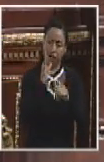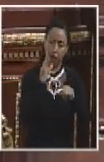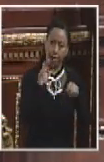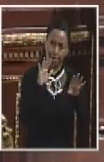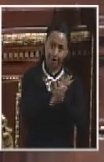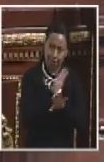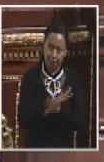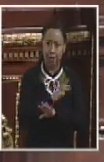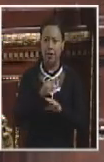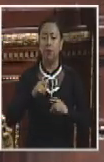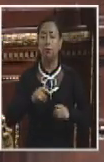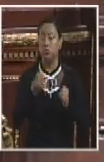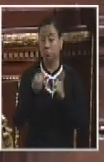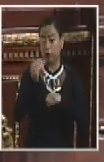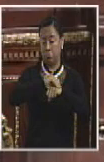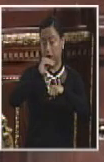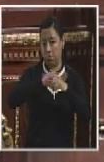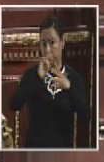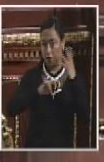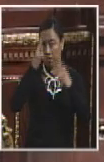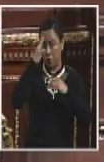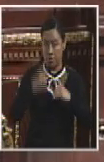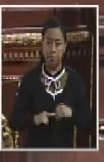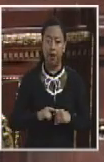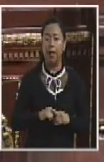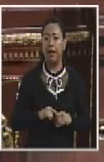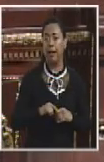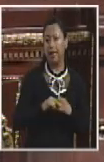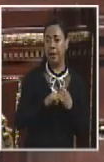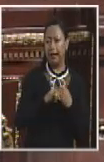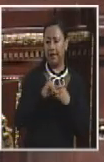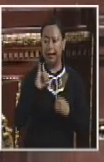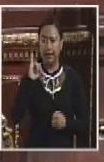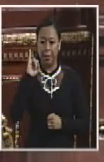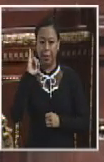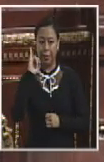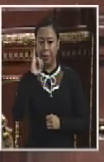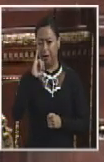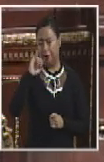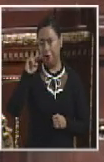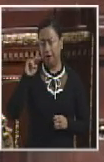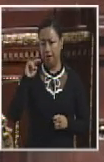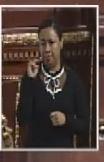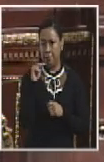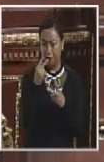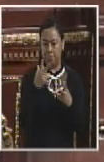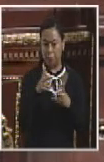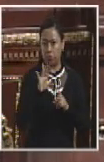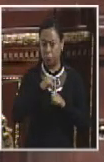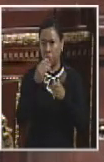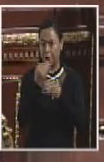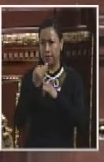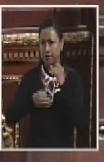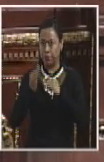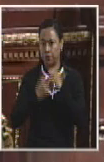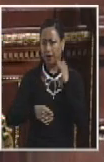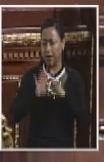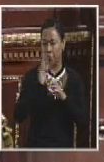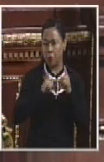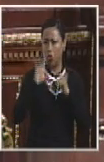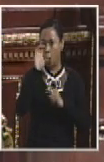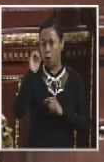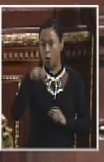orientadas a que tanto el Instituto del Deporte local como las alcaldías procuren dentro de las obras de